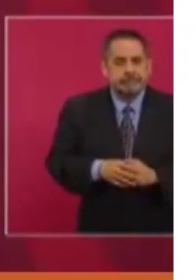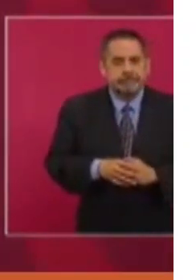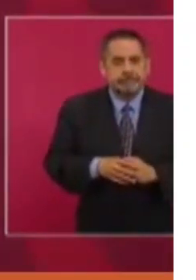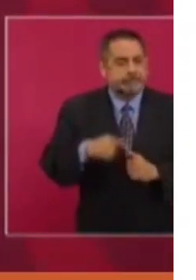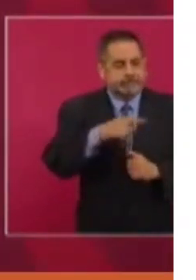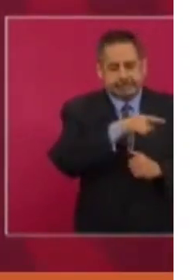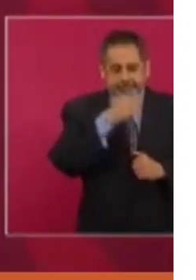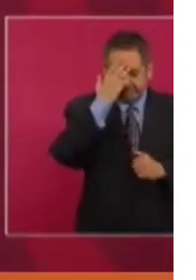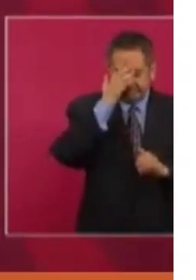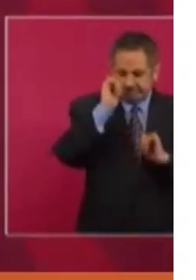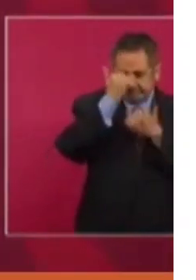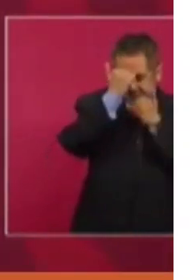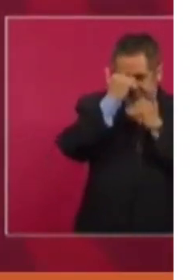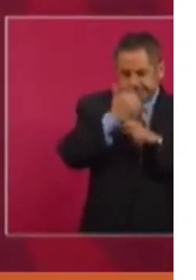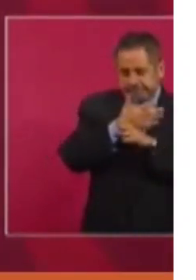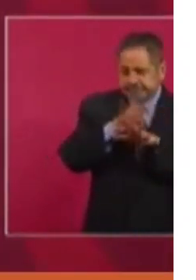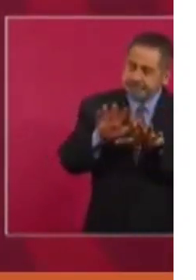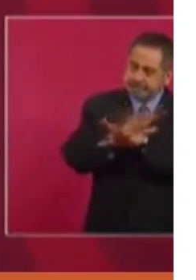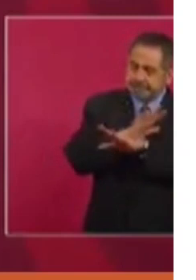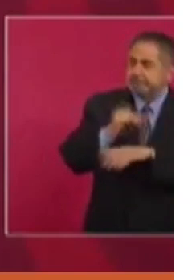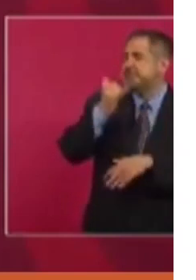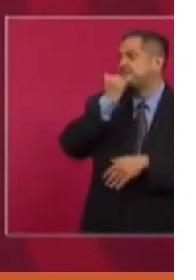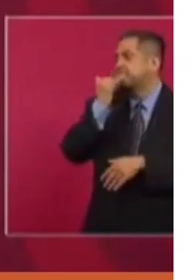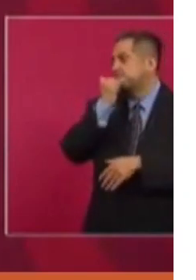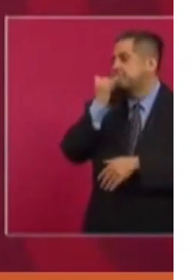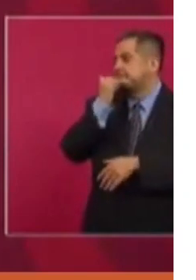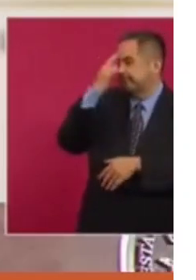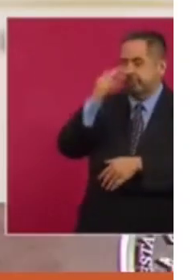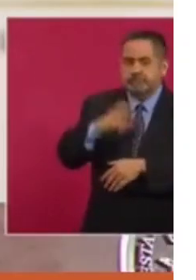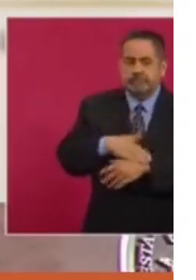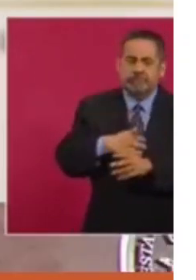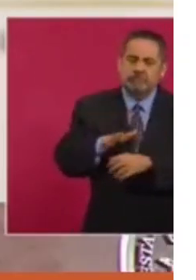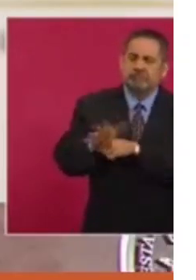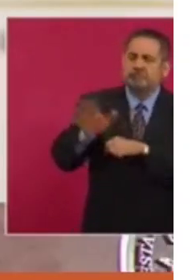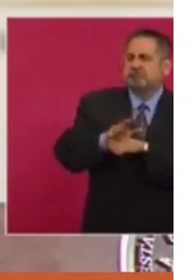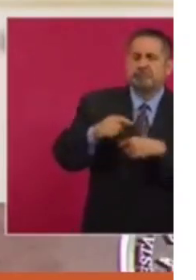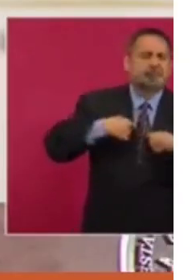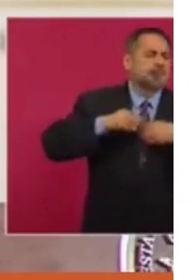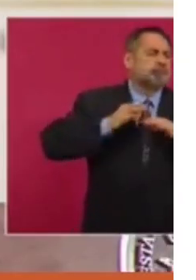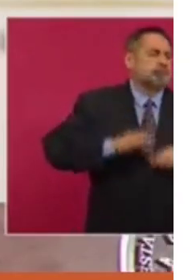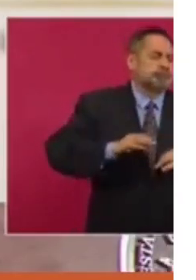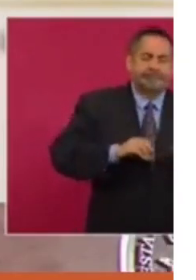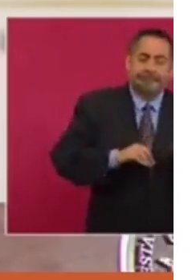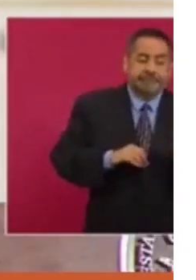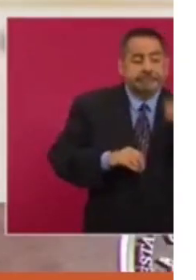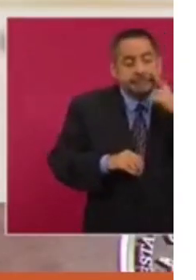de rectificar y no caen en la autocomplacencia.